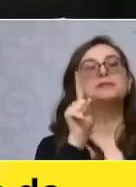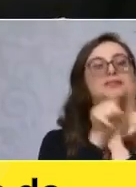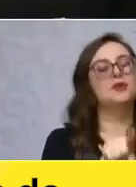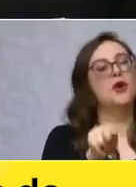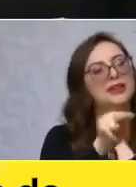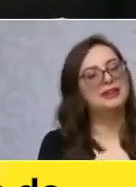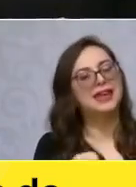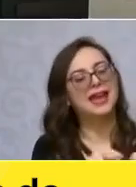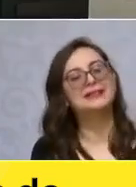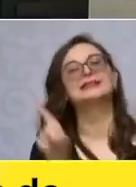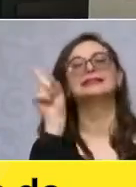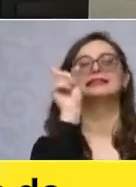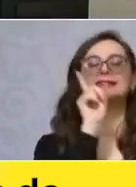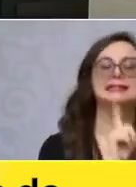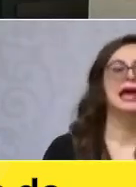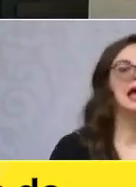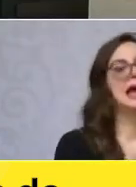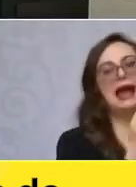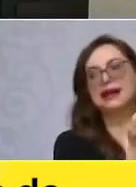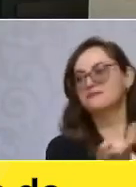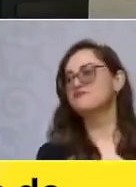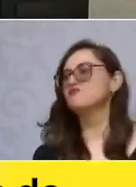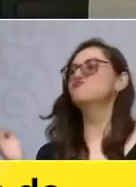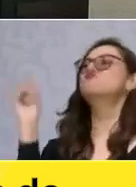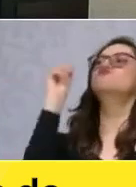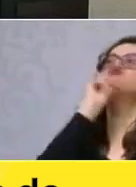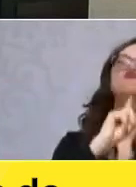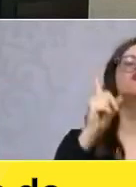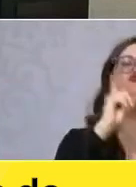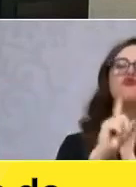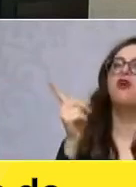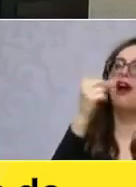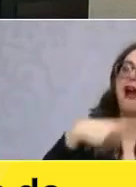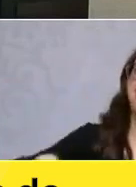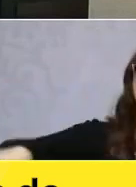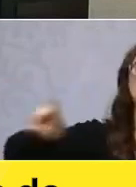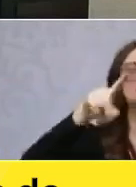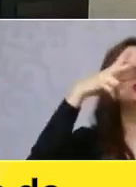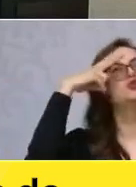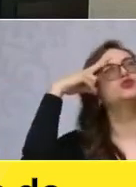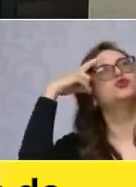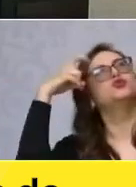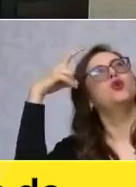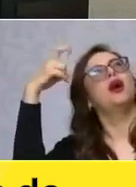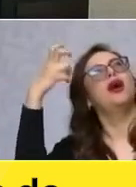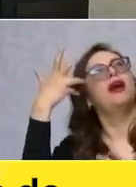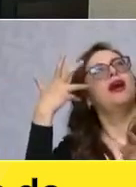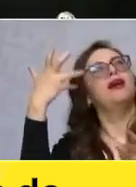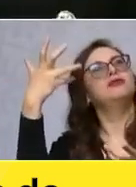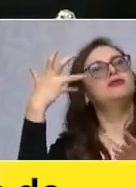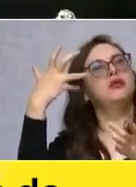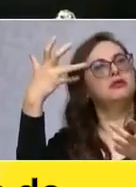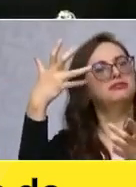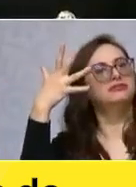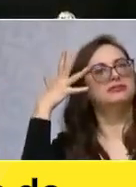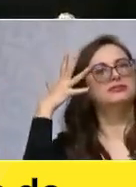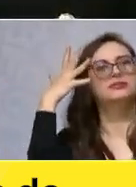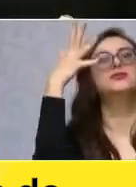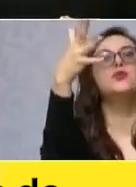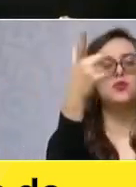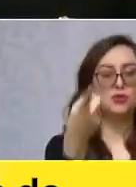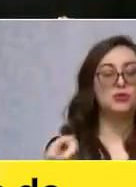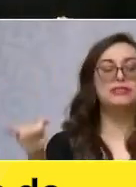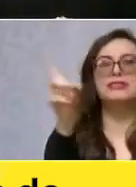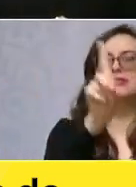está cambiando. Su llegada al poder genera altas expectativas en ciertos sectores a más de 70 años después de que las mujeres pudieron